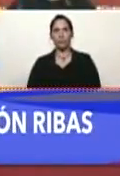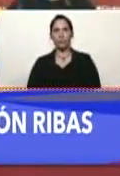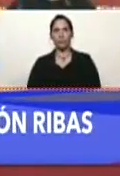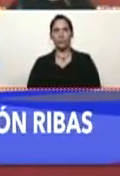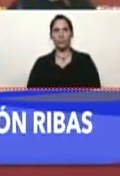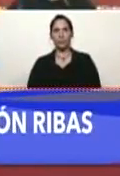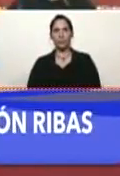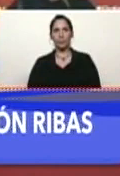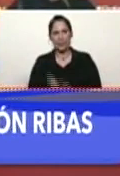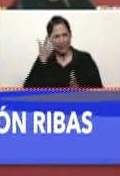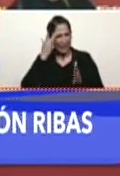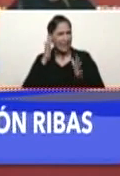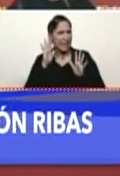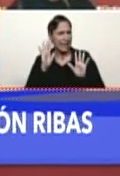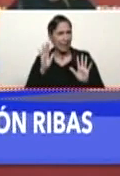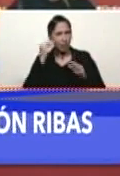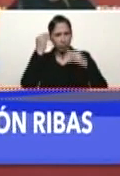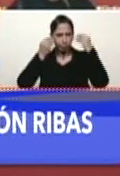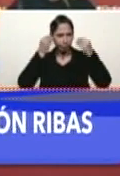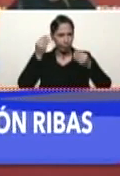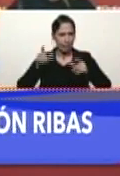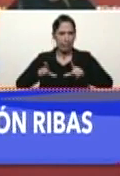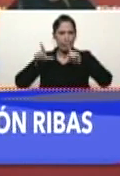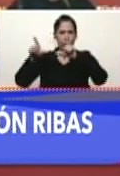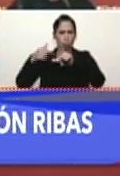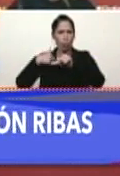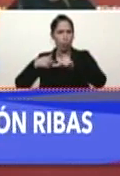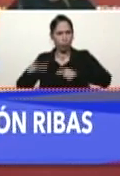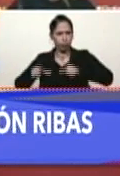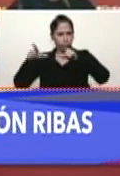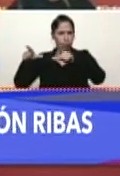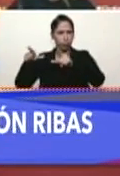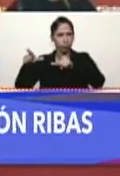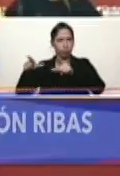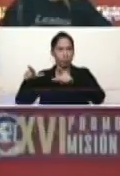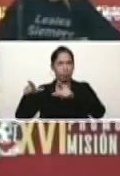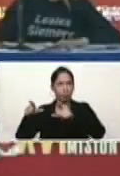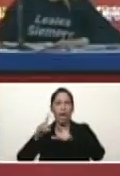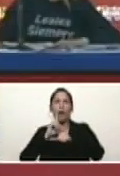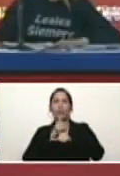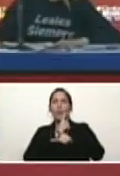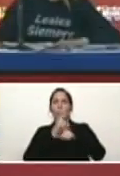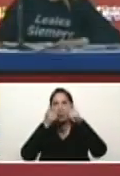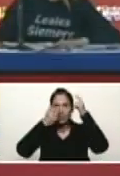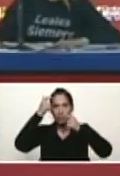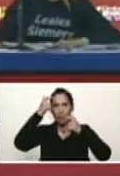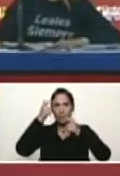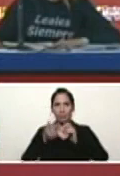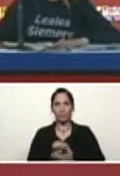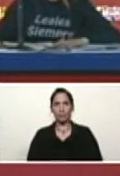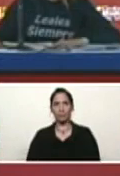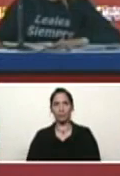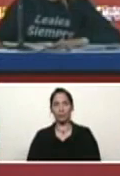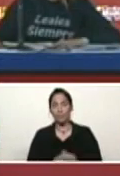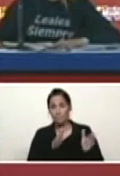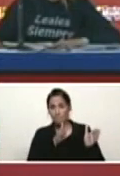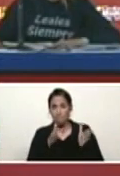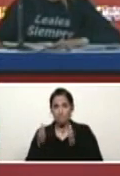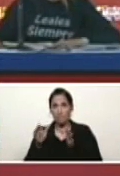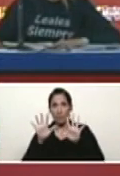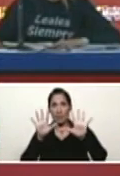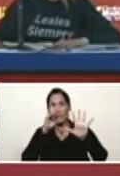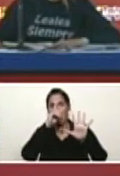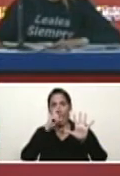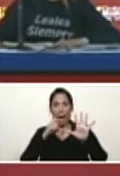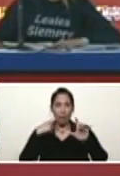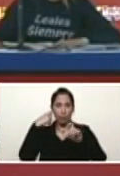Creo que el título se lo entregué yo, si mal no recuerdo, a nombre de Chávez. Habían pasado 10 años desde